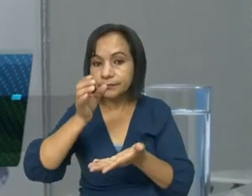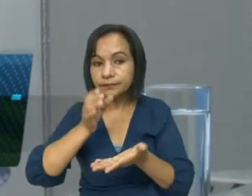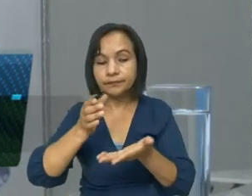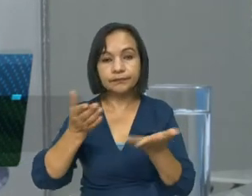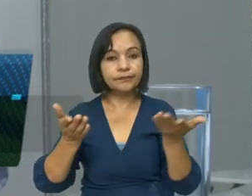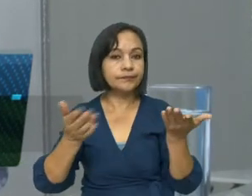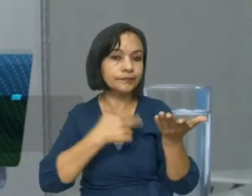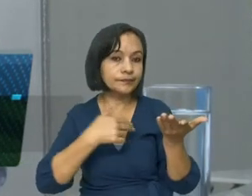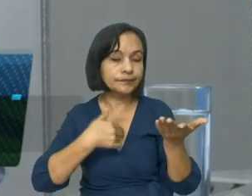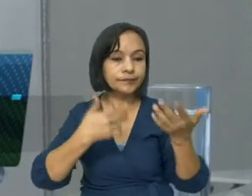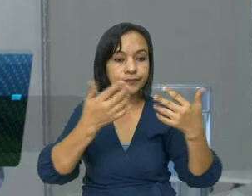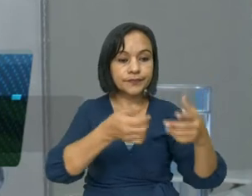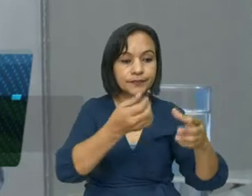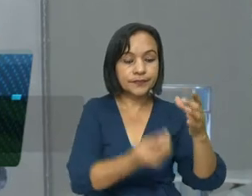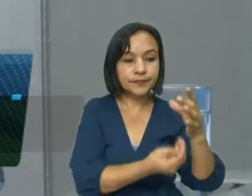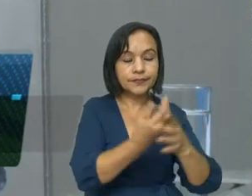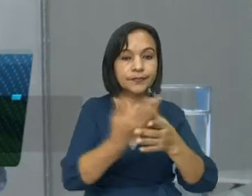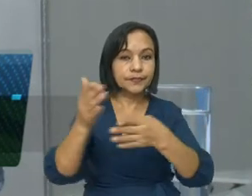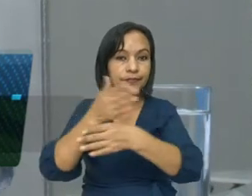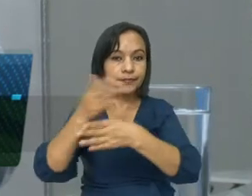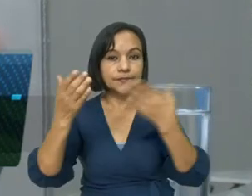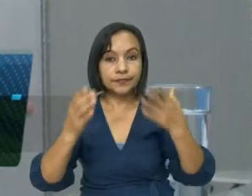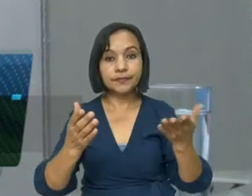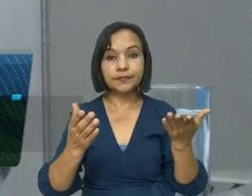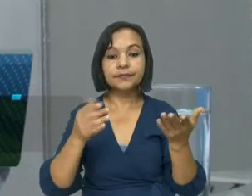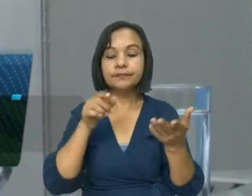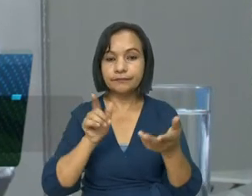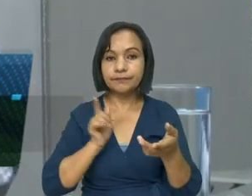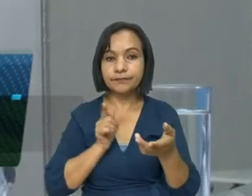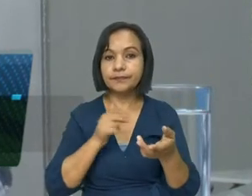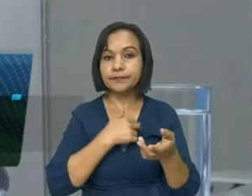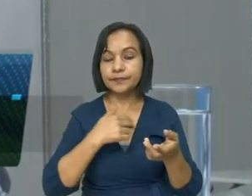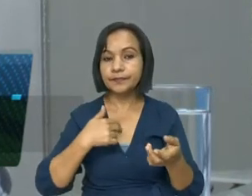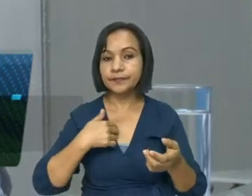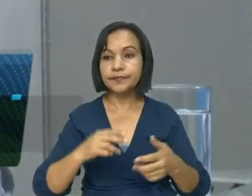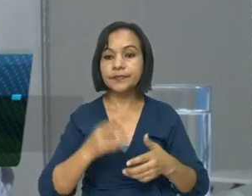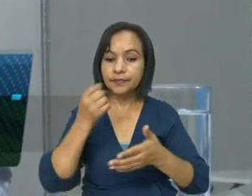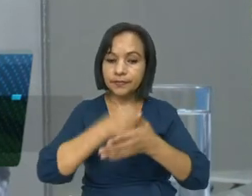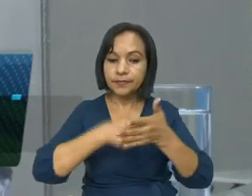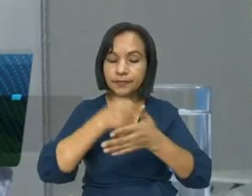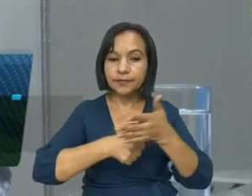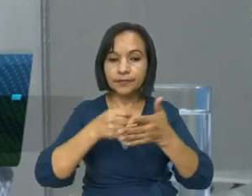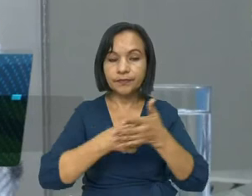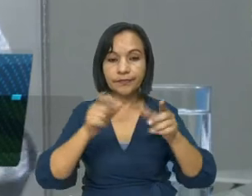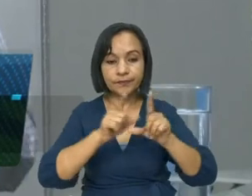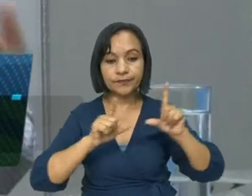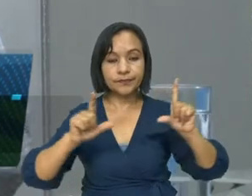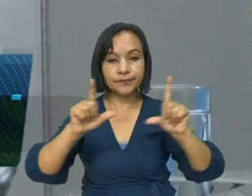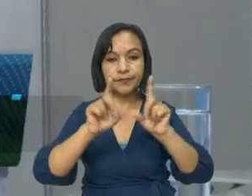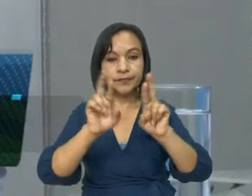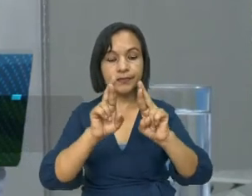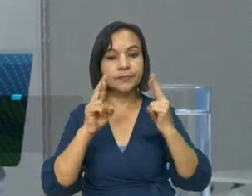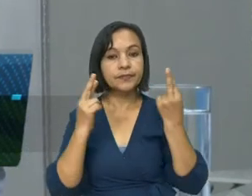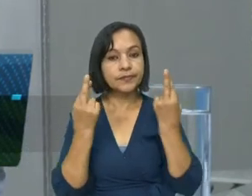fines industriales, para fines productivos. Entonces ahí está, para eso hay que fortalecer esa instancia, hay